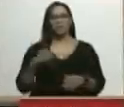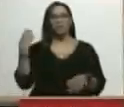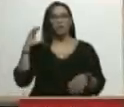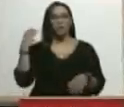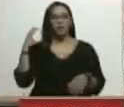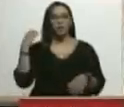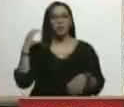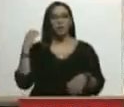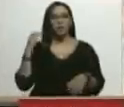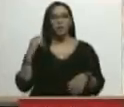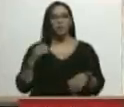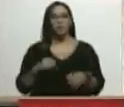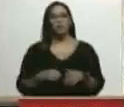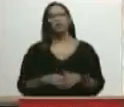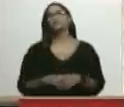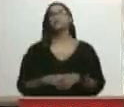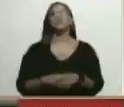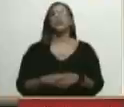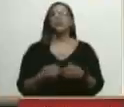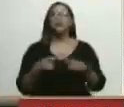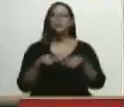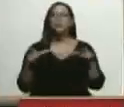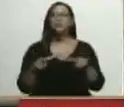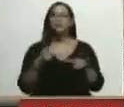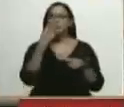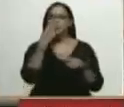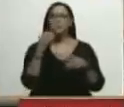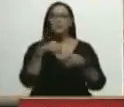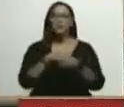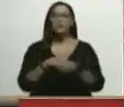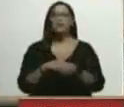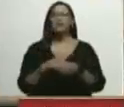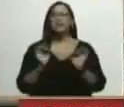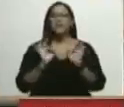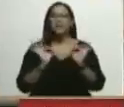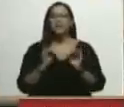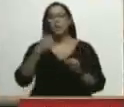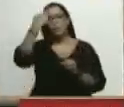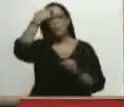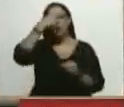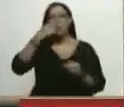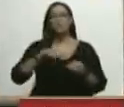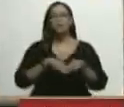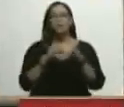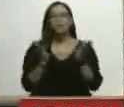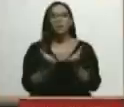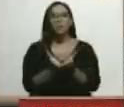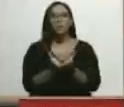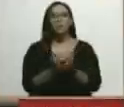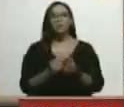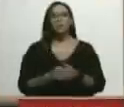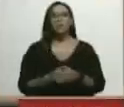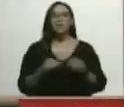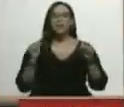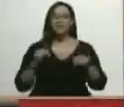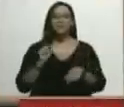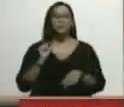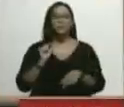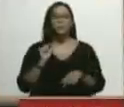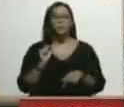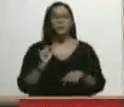sin meternos en los asuntos internos de nadie pero alertamos a los pueblos del mundo el intento que hay en este momento